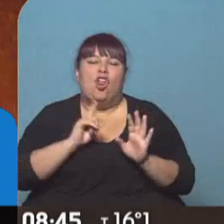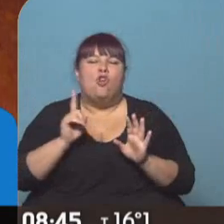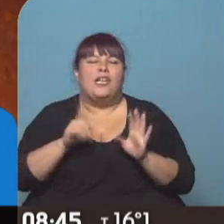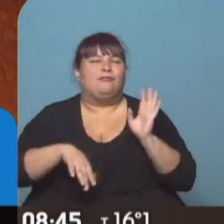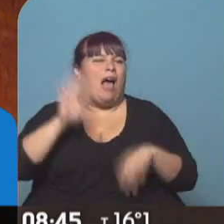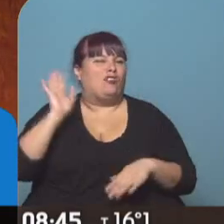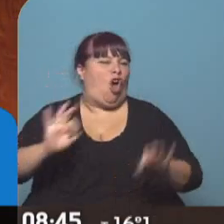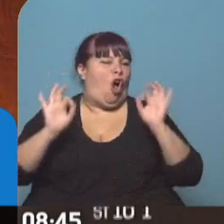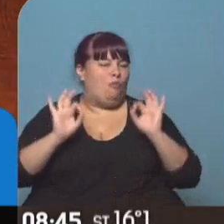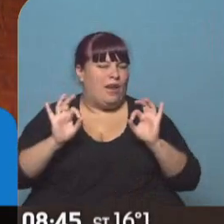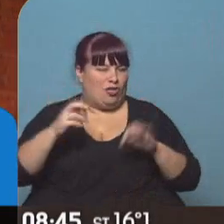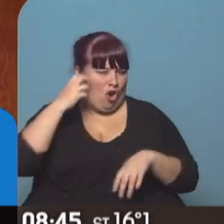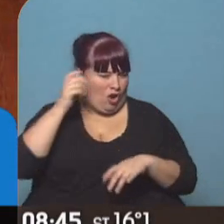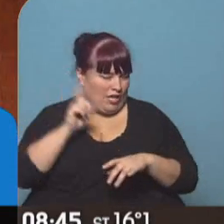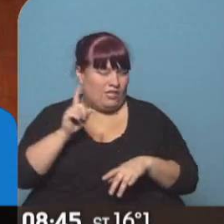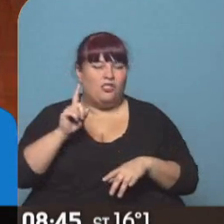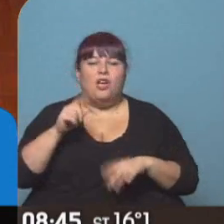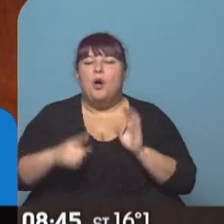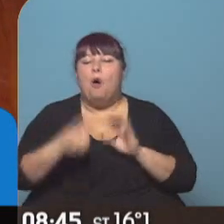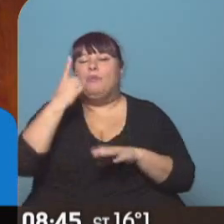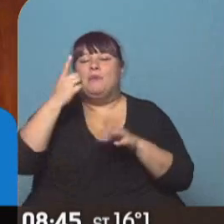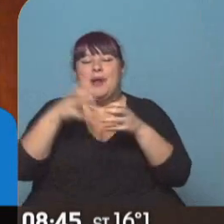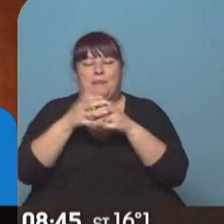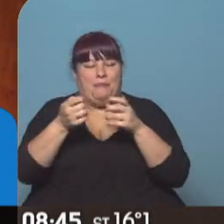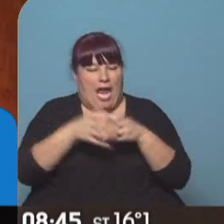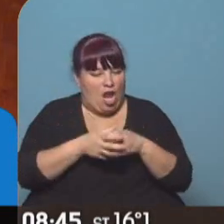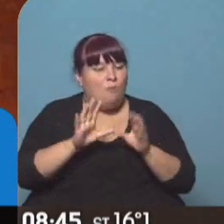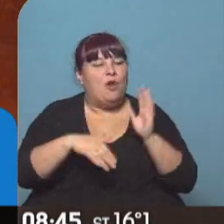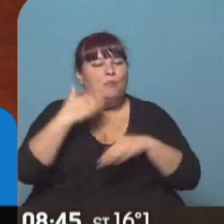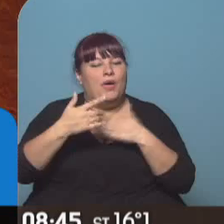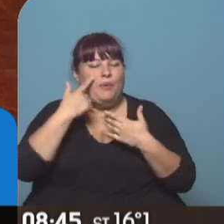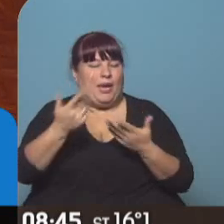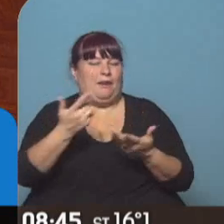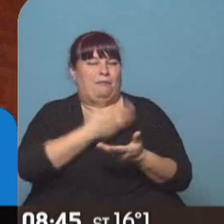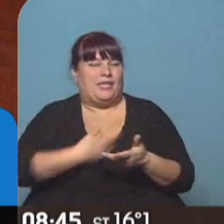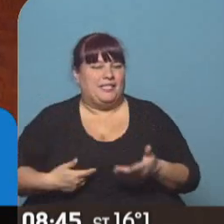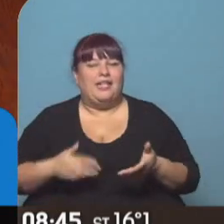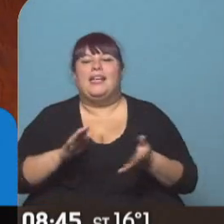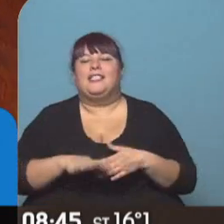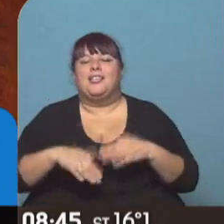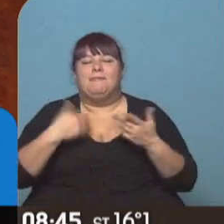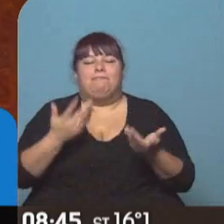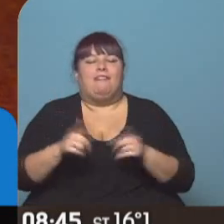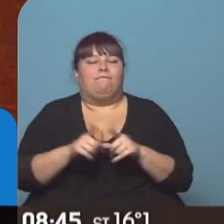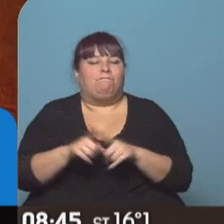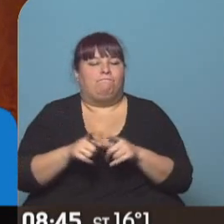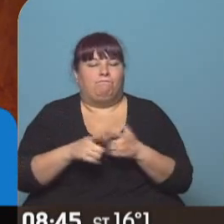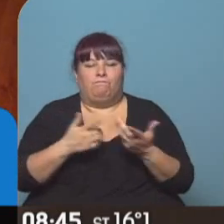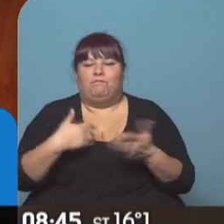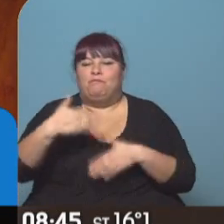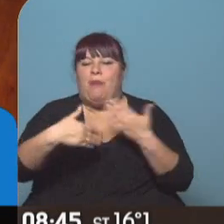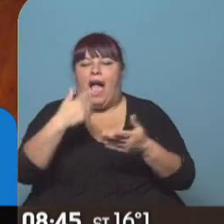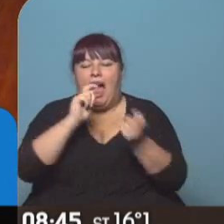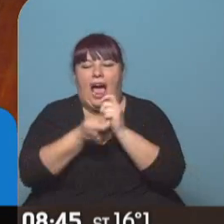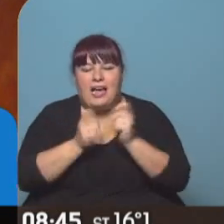mayorías totales en el congreso va a ser la primera minoría pero yo creo que vamos a ver un presidente más pendiente